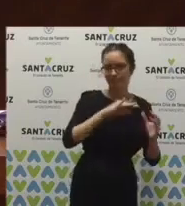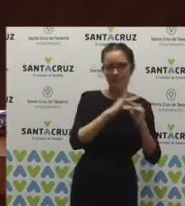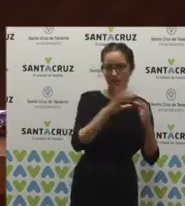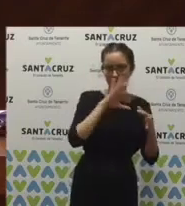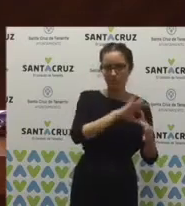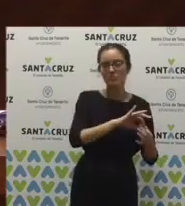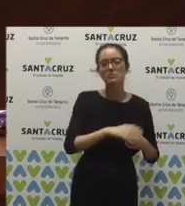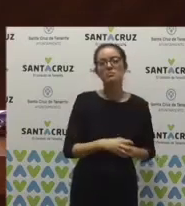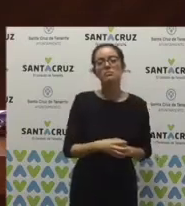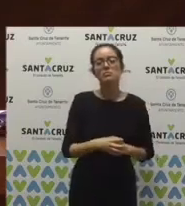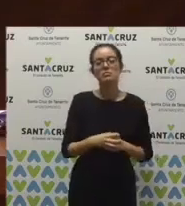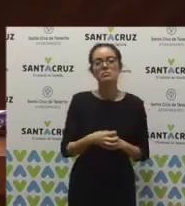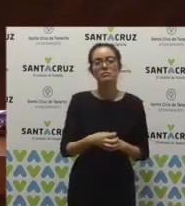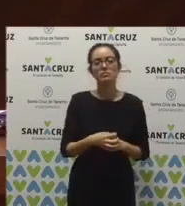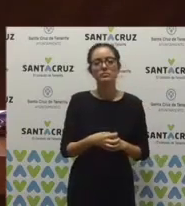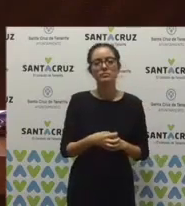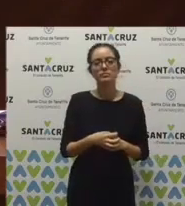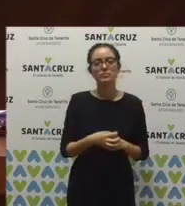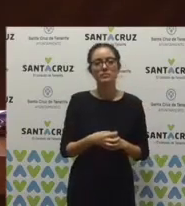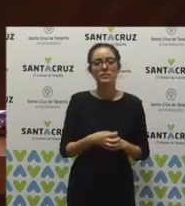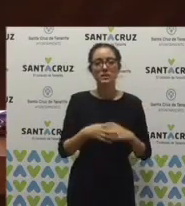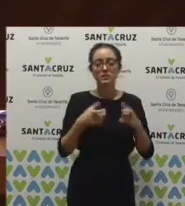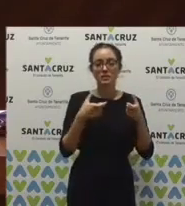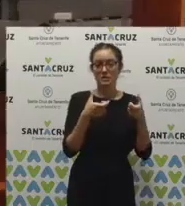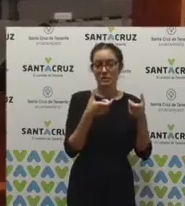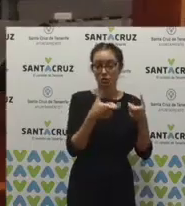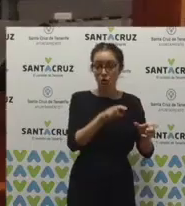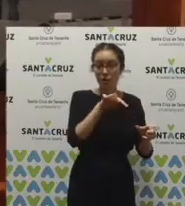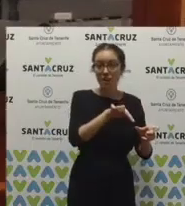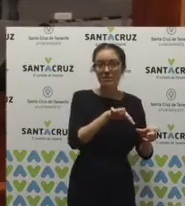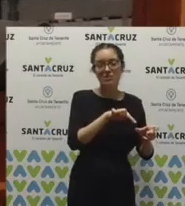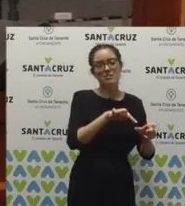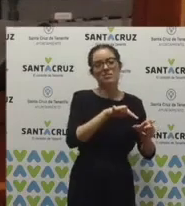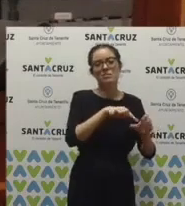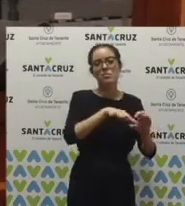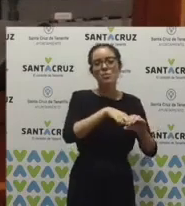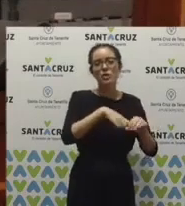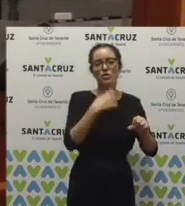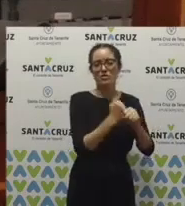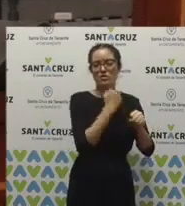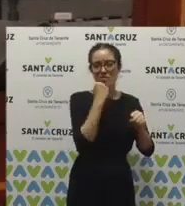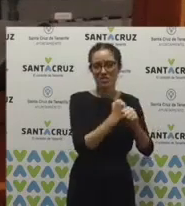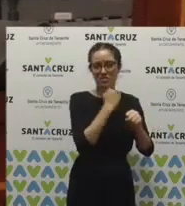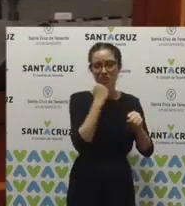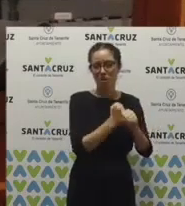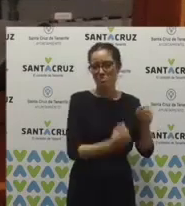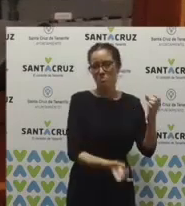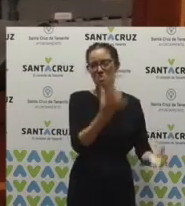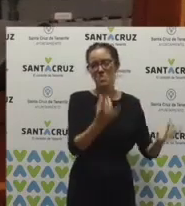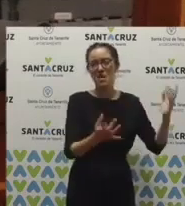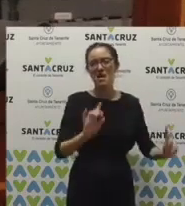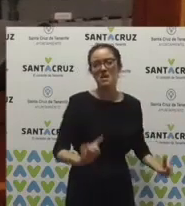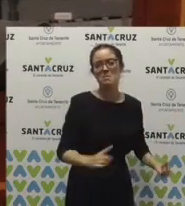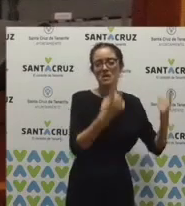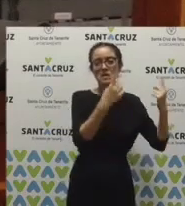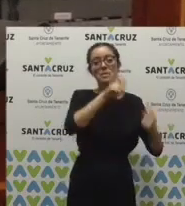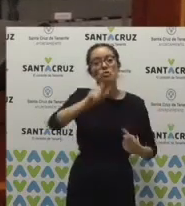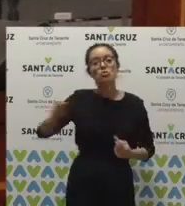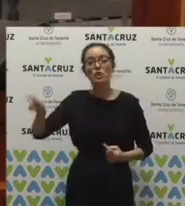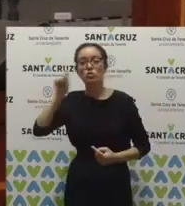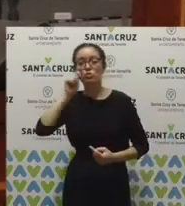es un sector que genera tiene la mayor tasa de generación de empleo entre todos los sectores turísticos por cada 100 turistas